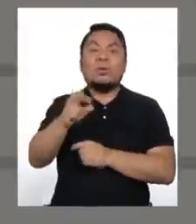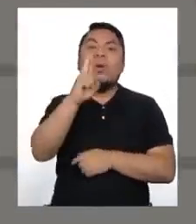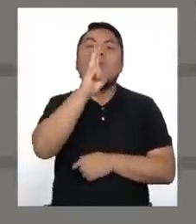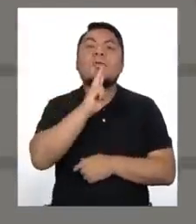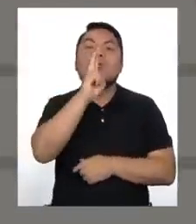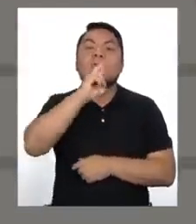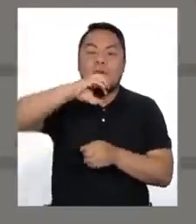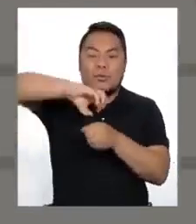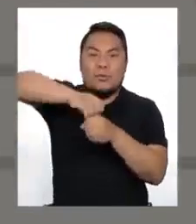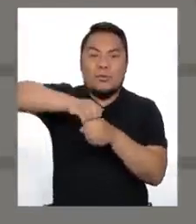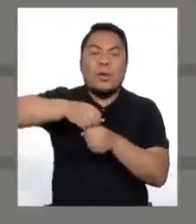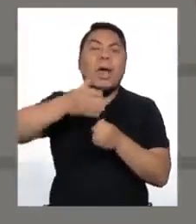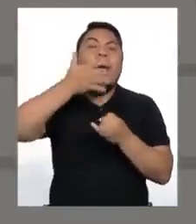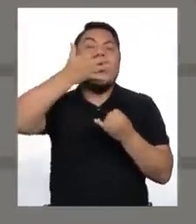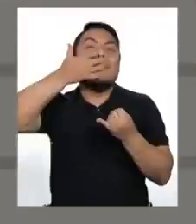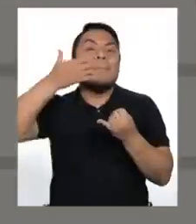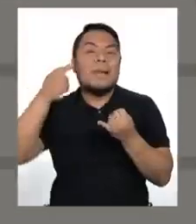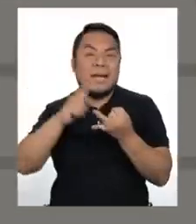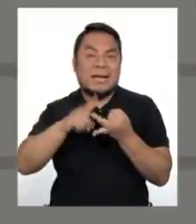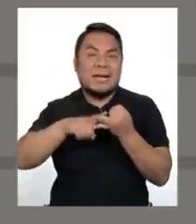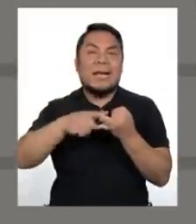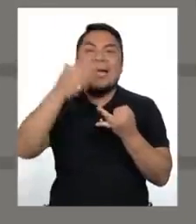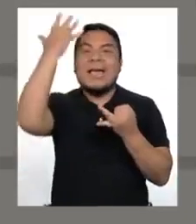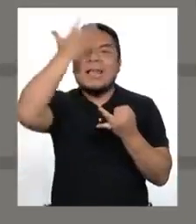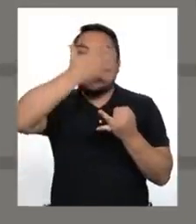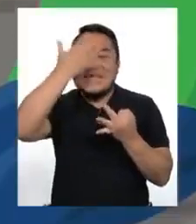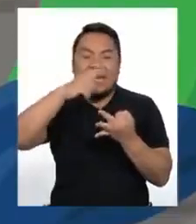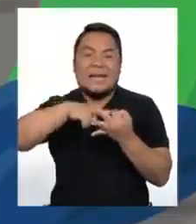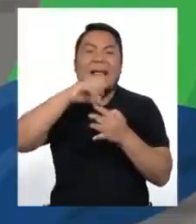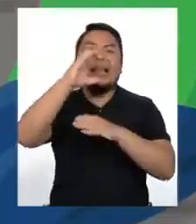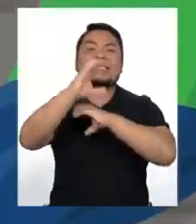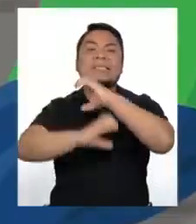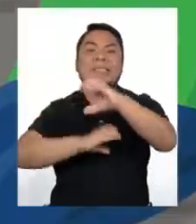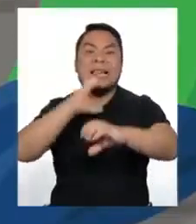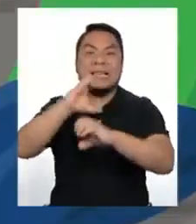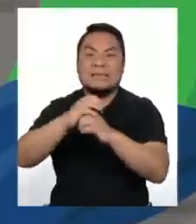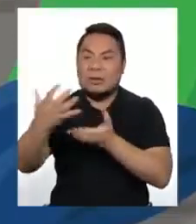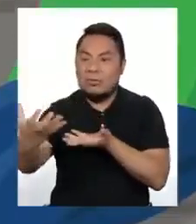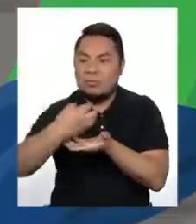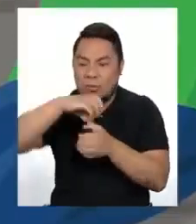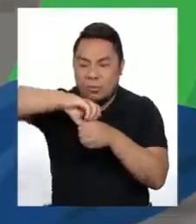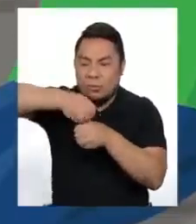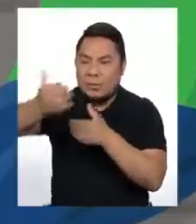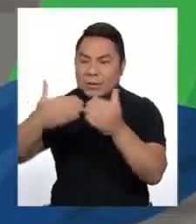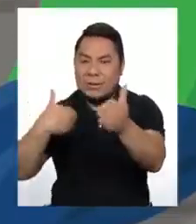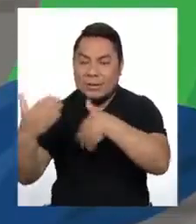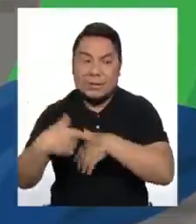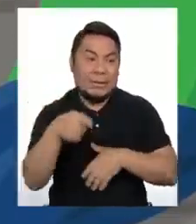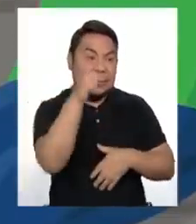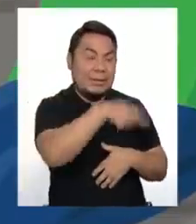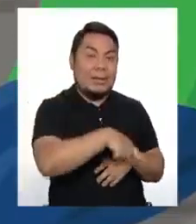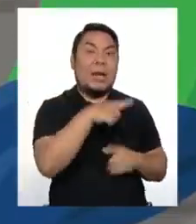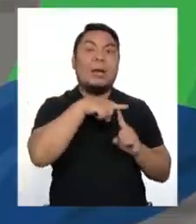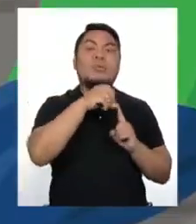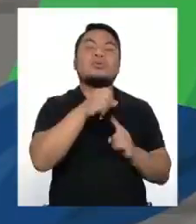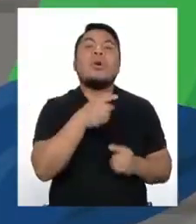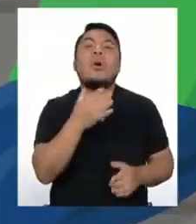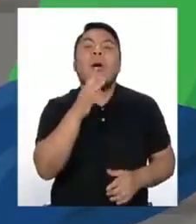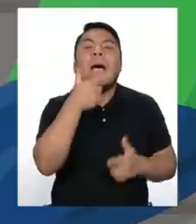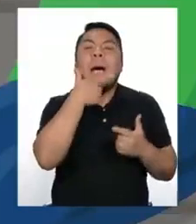rojas, blancas, negras y celestes. Y Andrea ha recolectado tapas doradas.